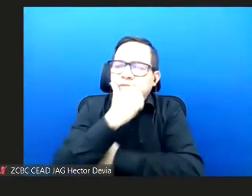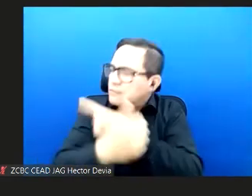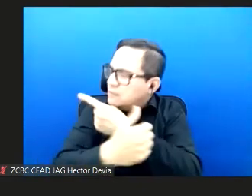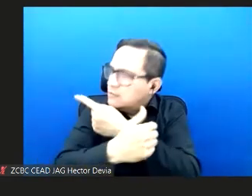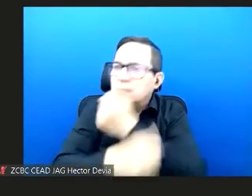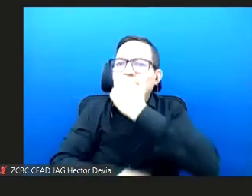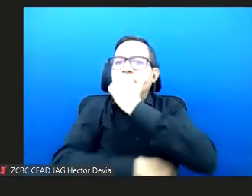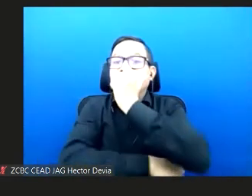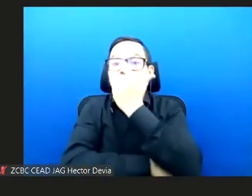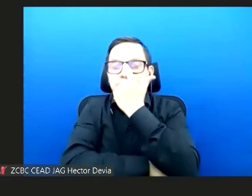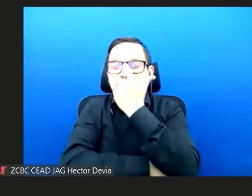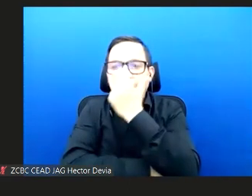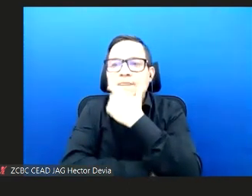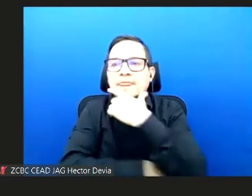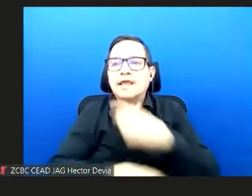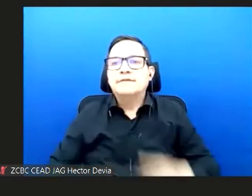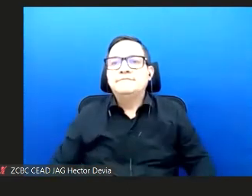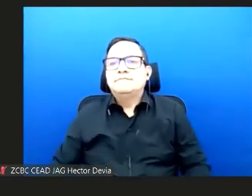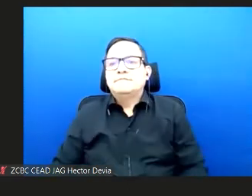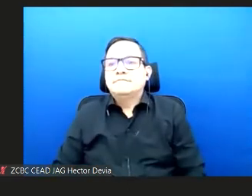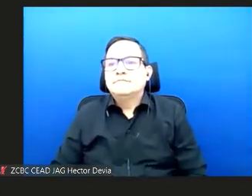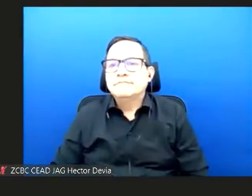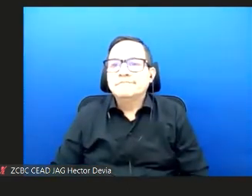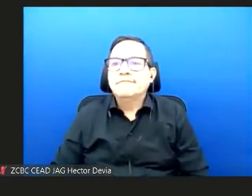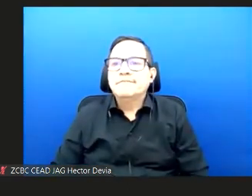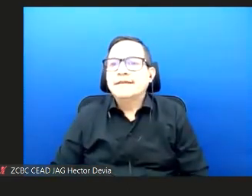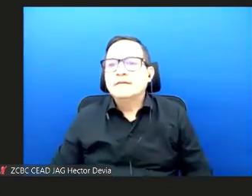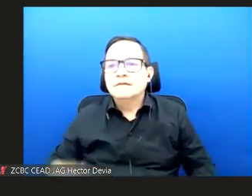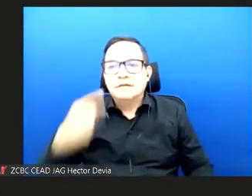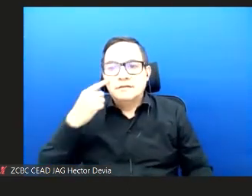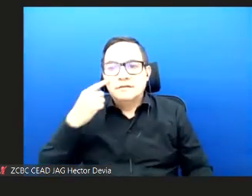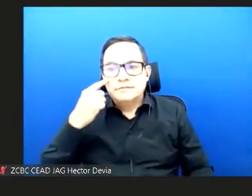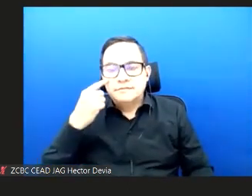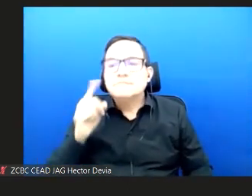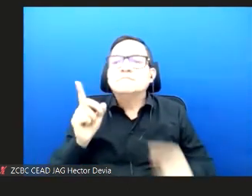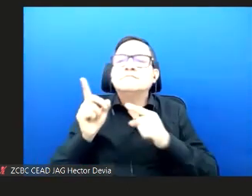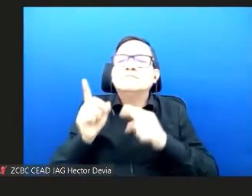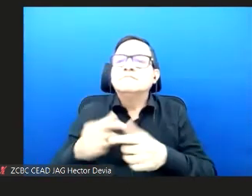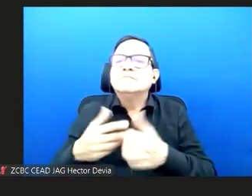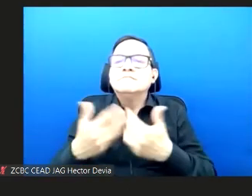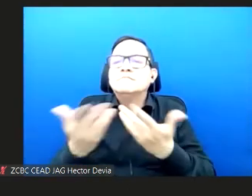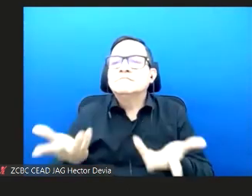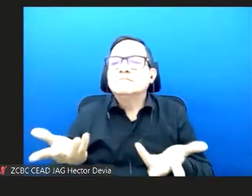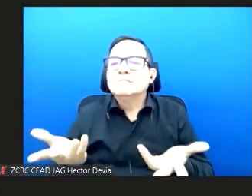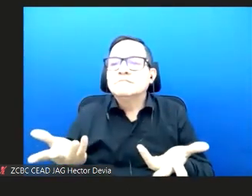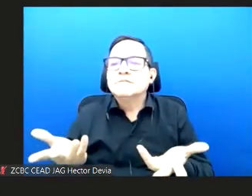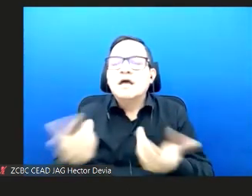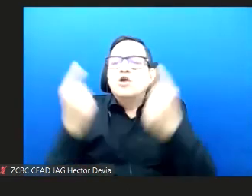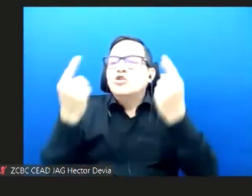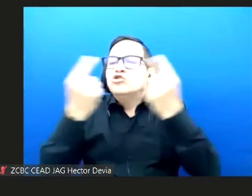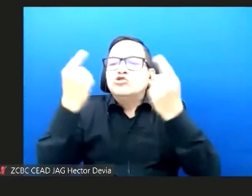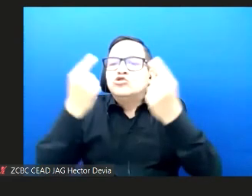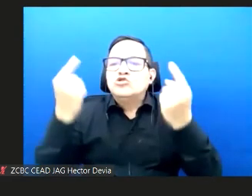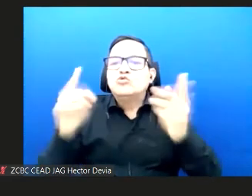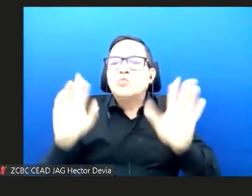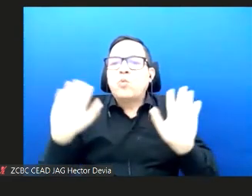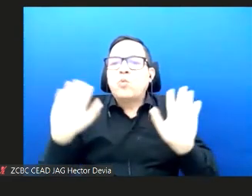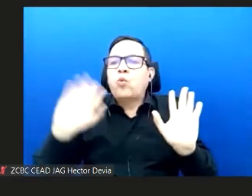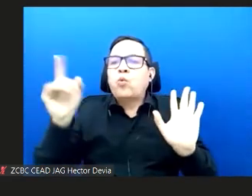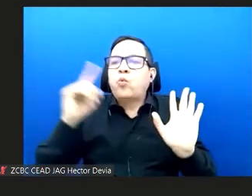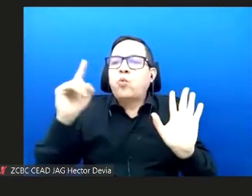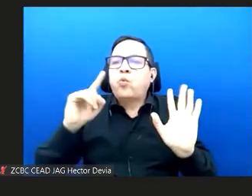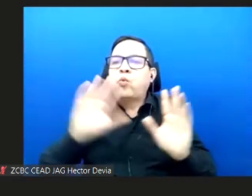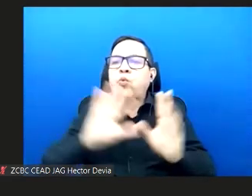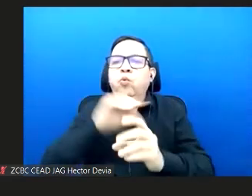Aquí. Les voy a colocar aquí nuestra piscina. ¿Cómo represento solamente lo que hace únicamente parte